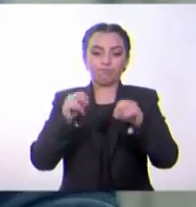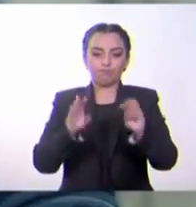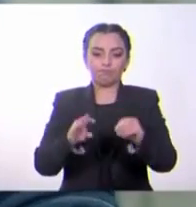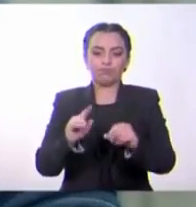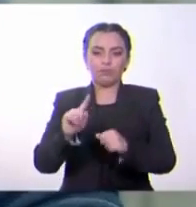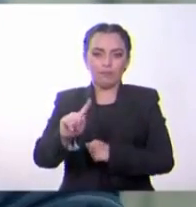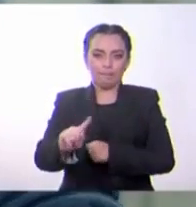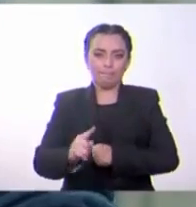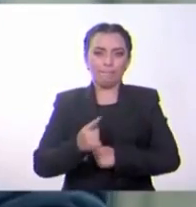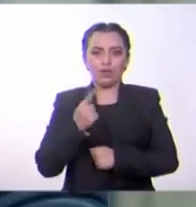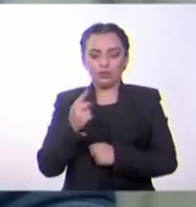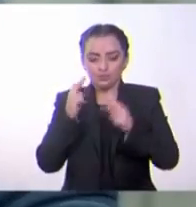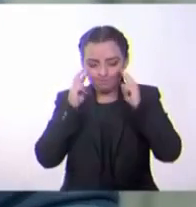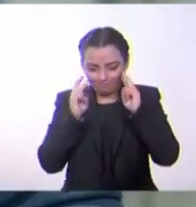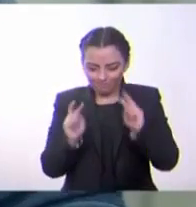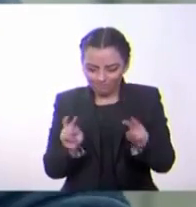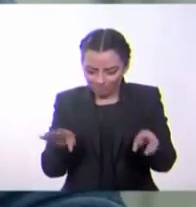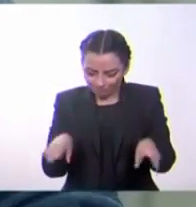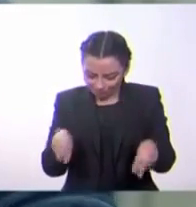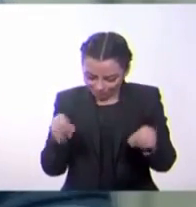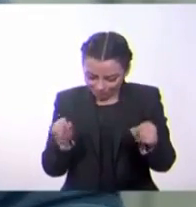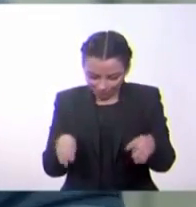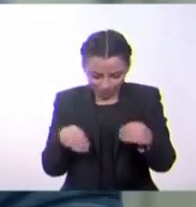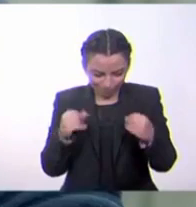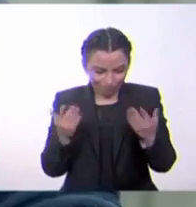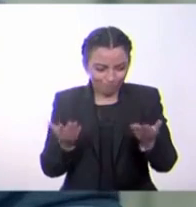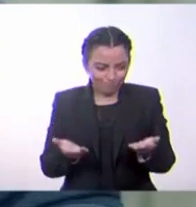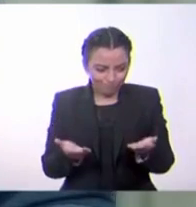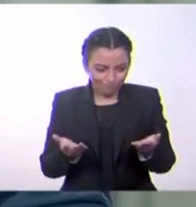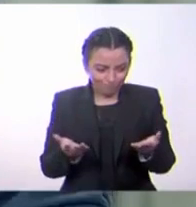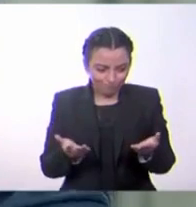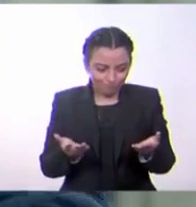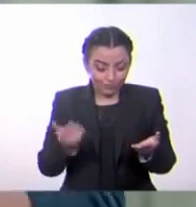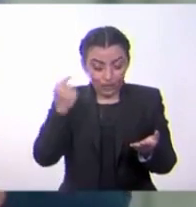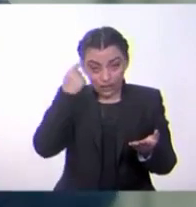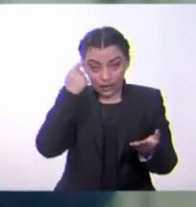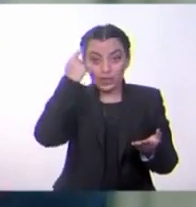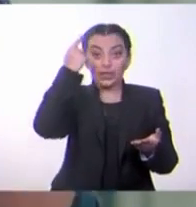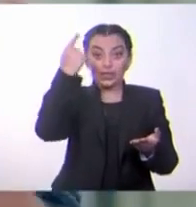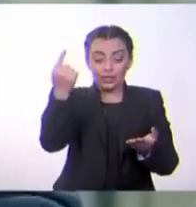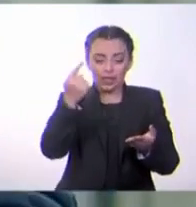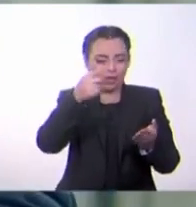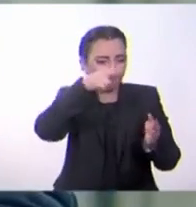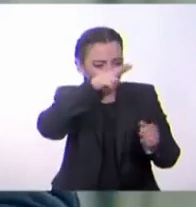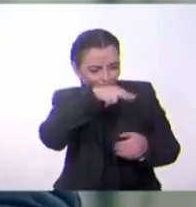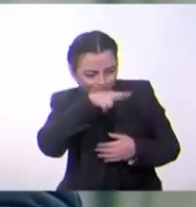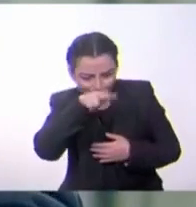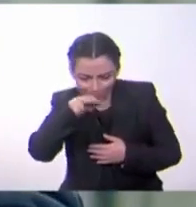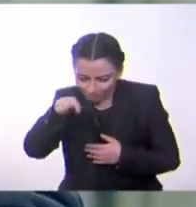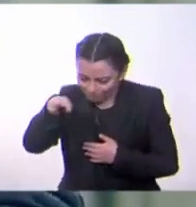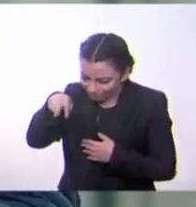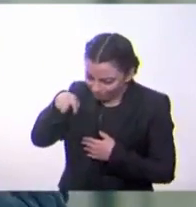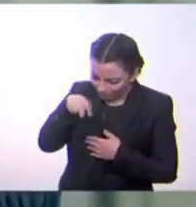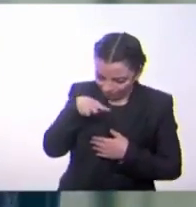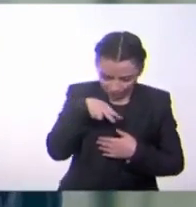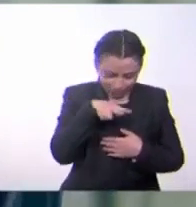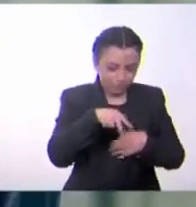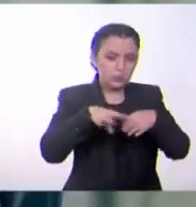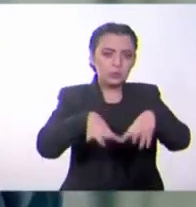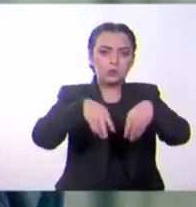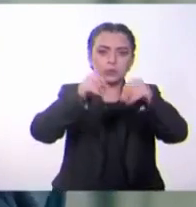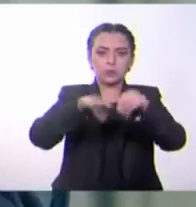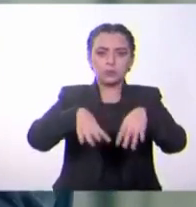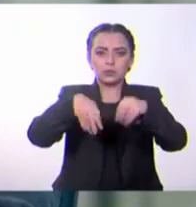estudio un estudio que nos dé una idea sobre las características físicas del suelo